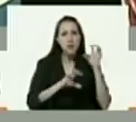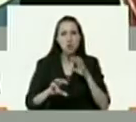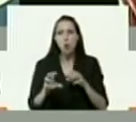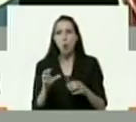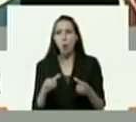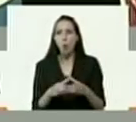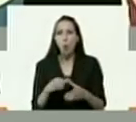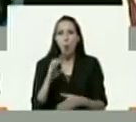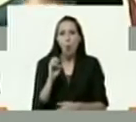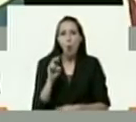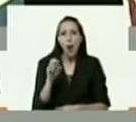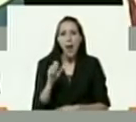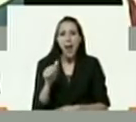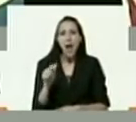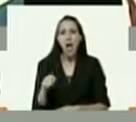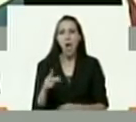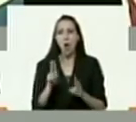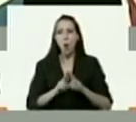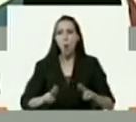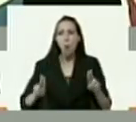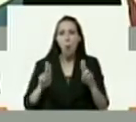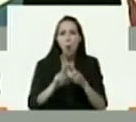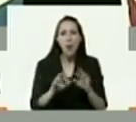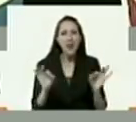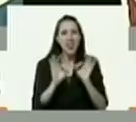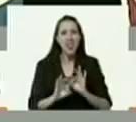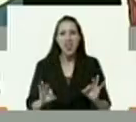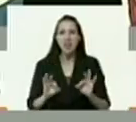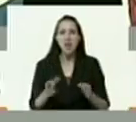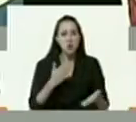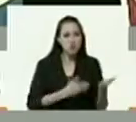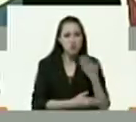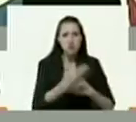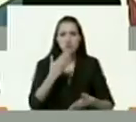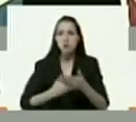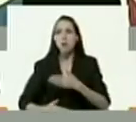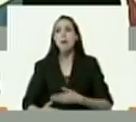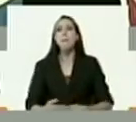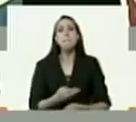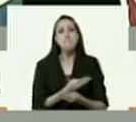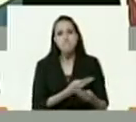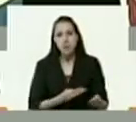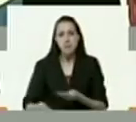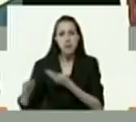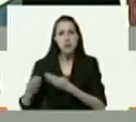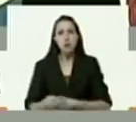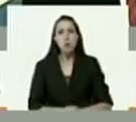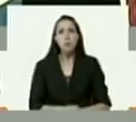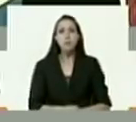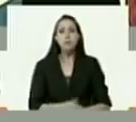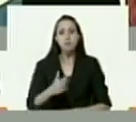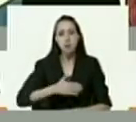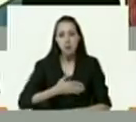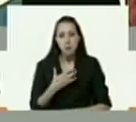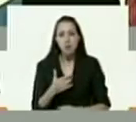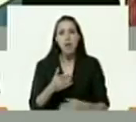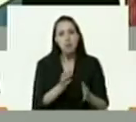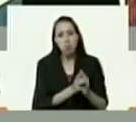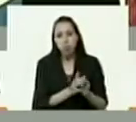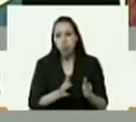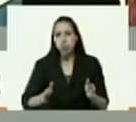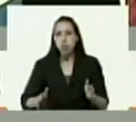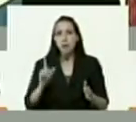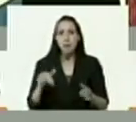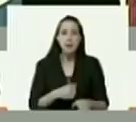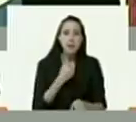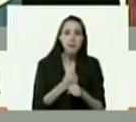ni de ONU, ni de Consejo de Derechos Humanos, de nadie. Cooperación, bienvenida. Poder extender y